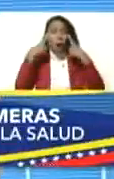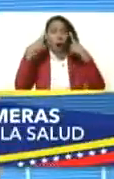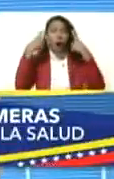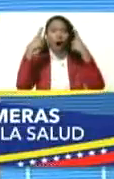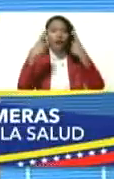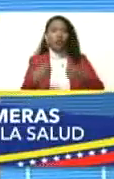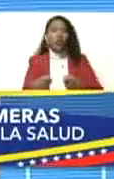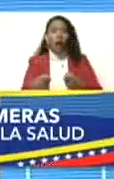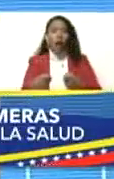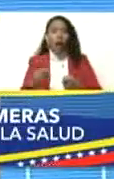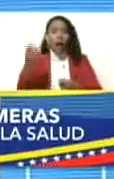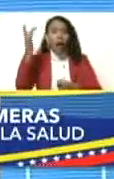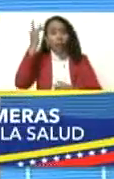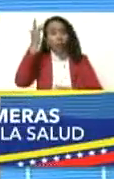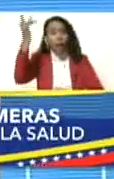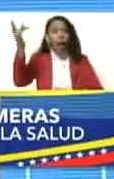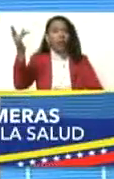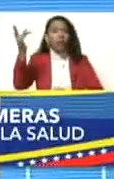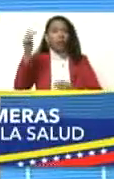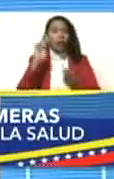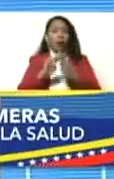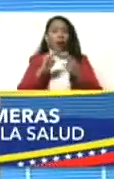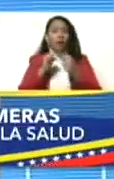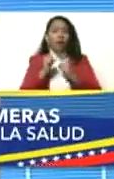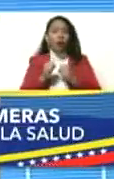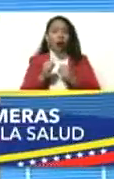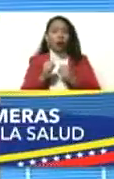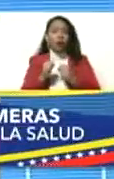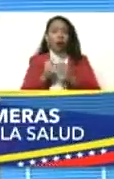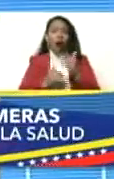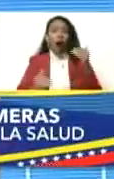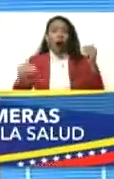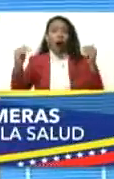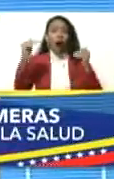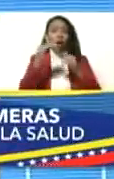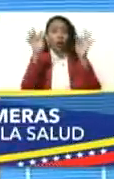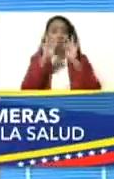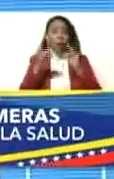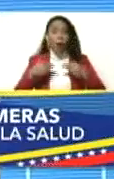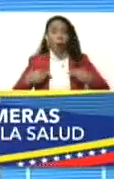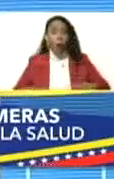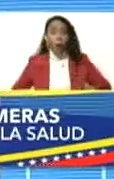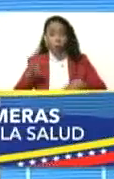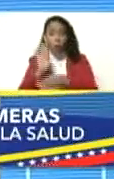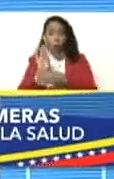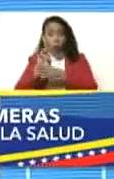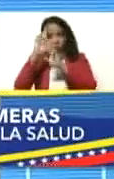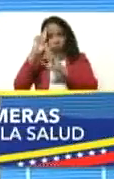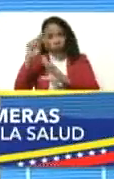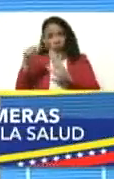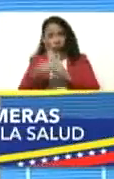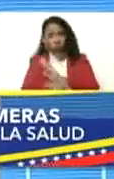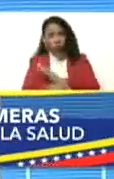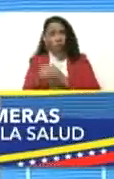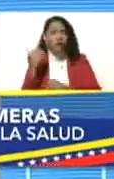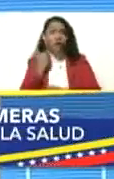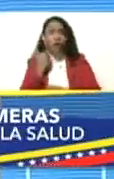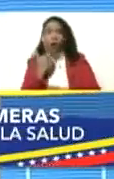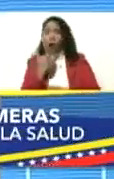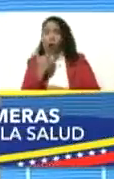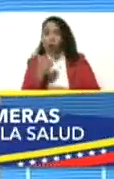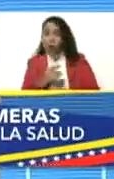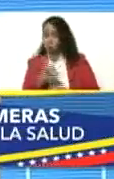con conocimiento científico sólido, alto sentido humanista y respeto profundo por el enfermo, que no